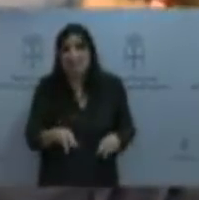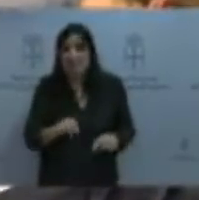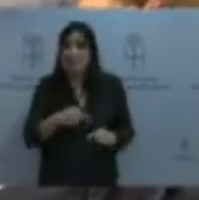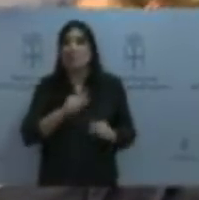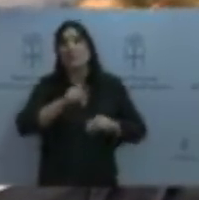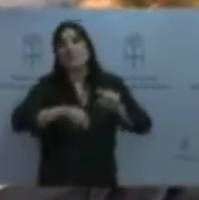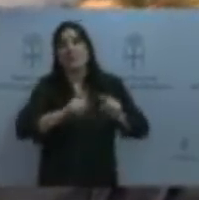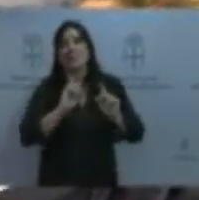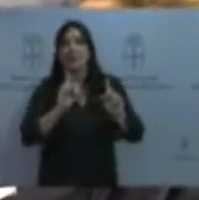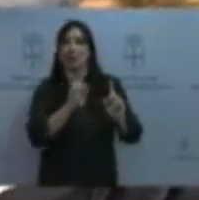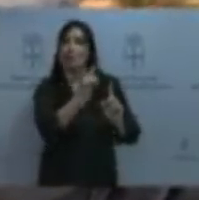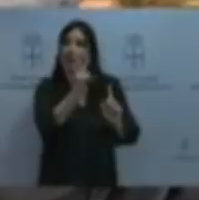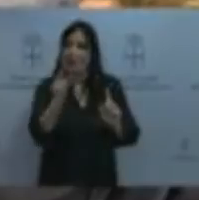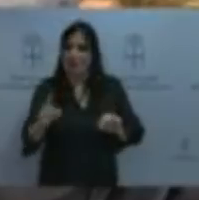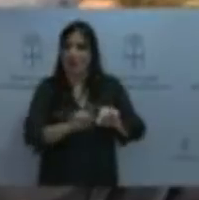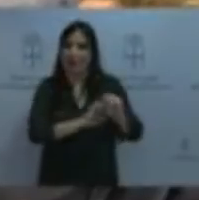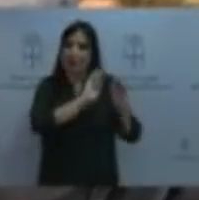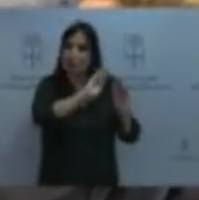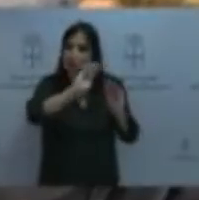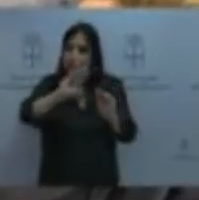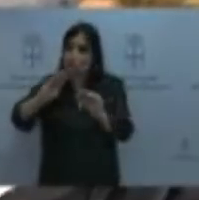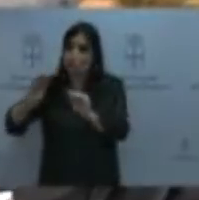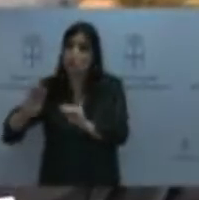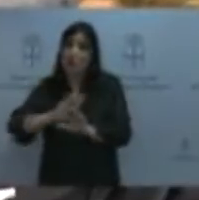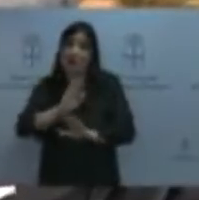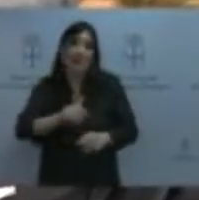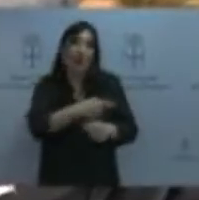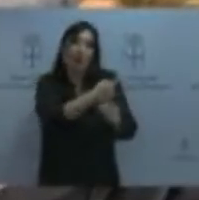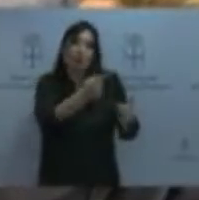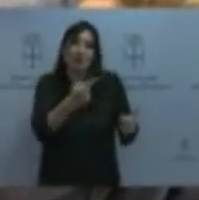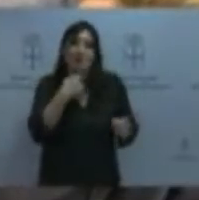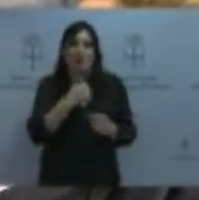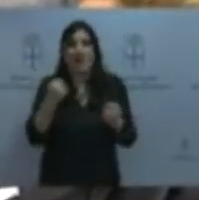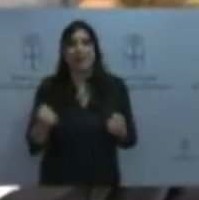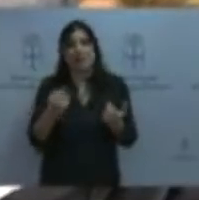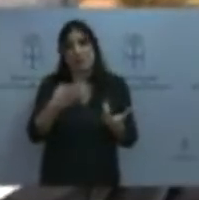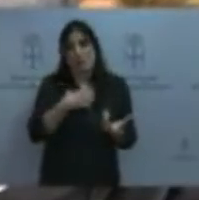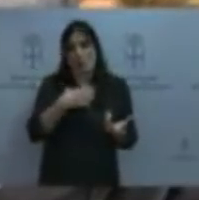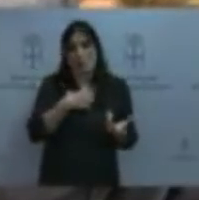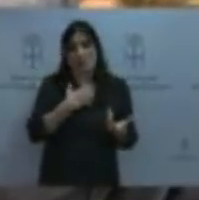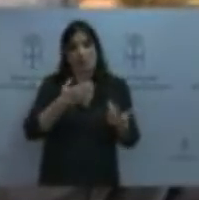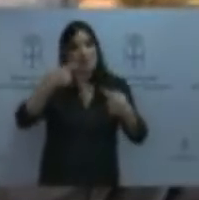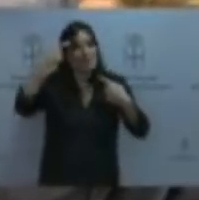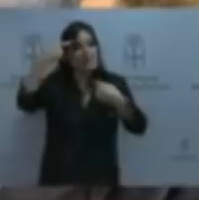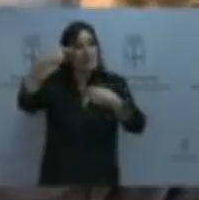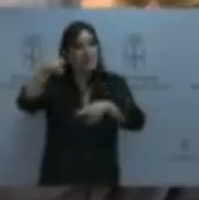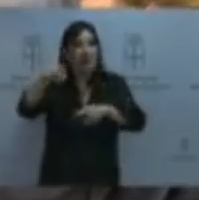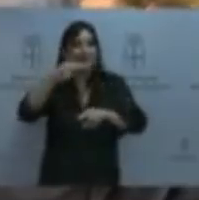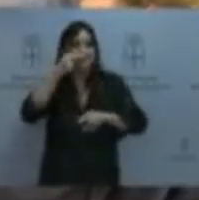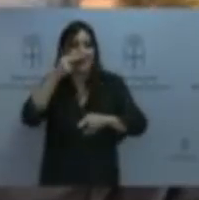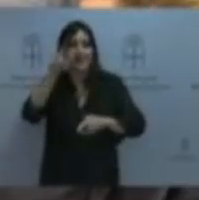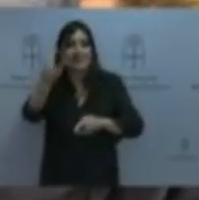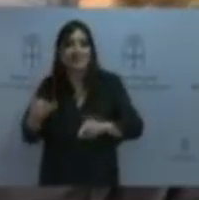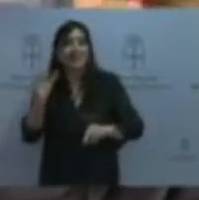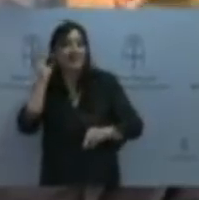haber razones que a ustedes les provocan no actuar, dejando de lado la defensa de los intereses de las trabajadoras y de los trabajadores. Y